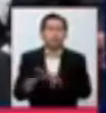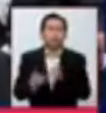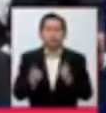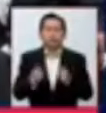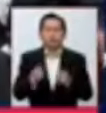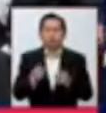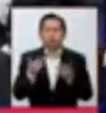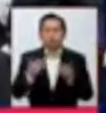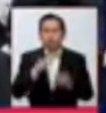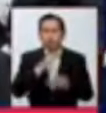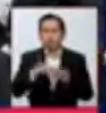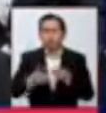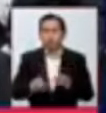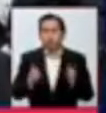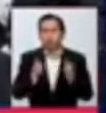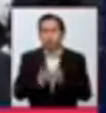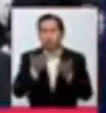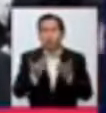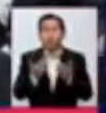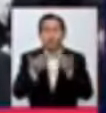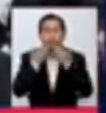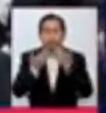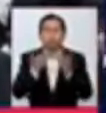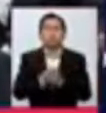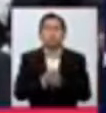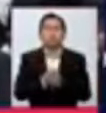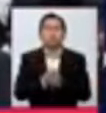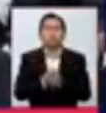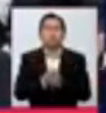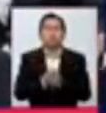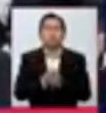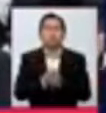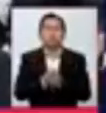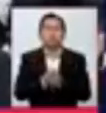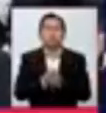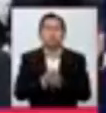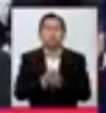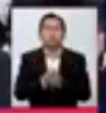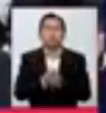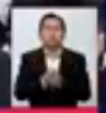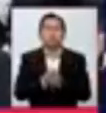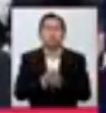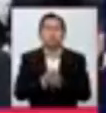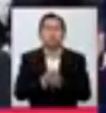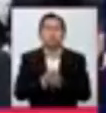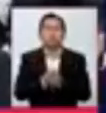cerrar esta conversación con usted agradeciéndole, cambiándole de tema,